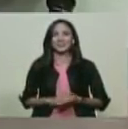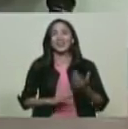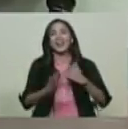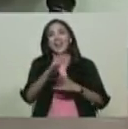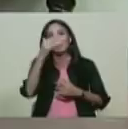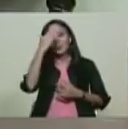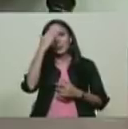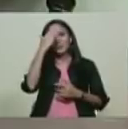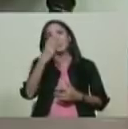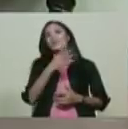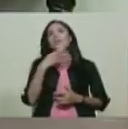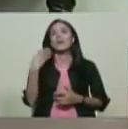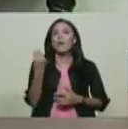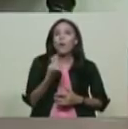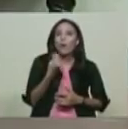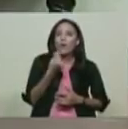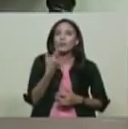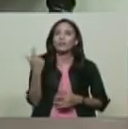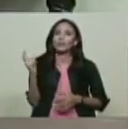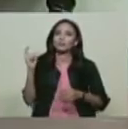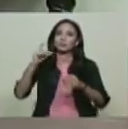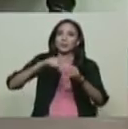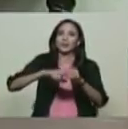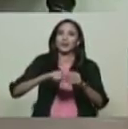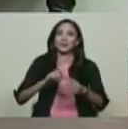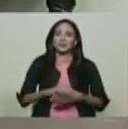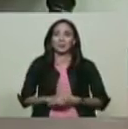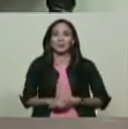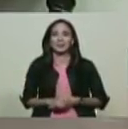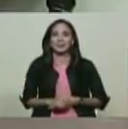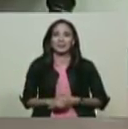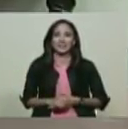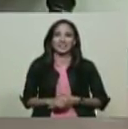está incorporando. Estaba diciendo que